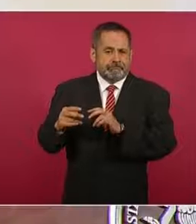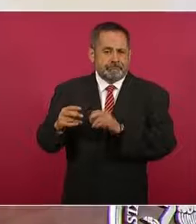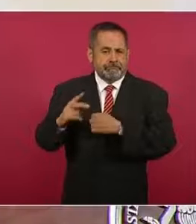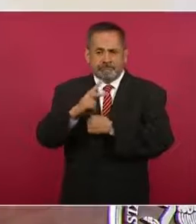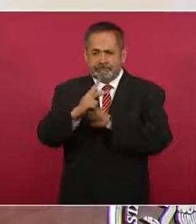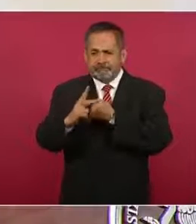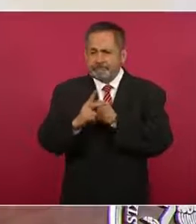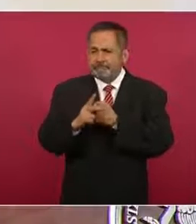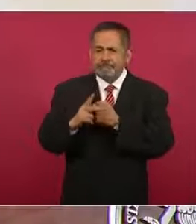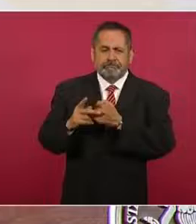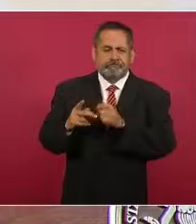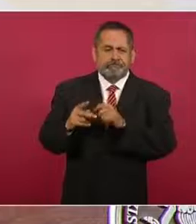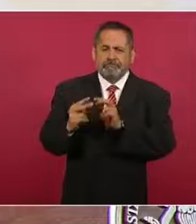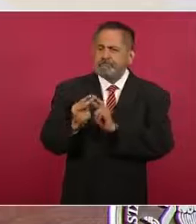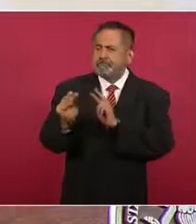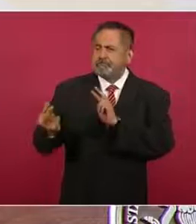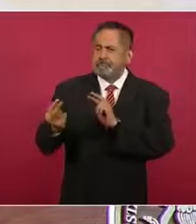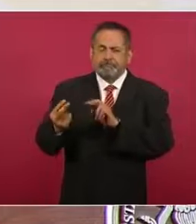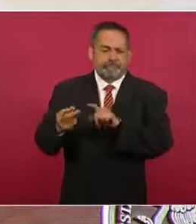hermanos,